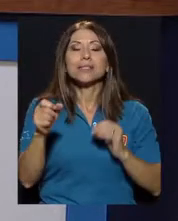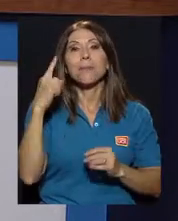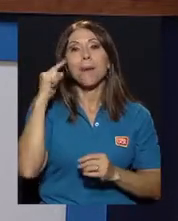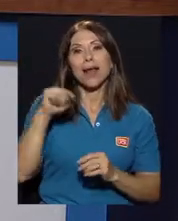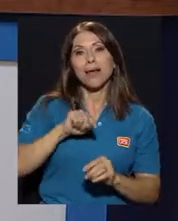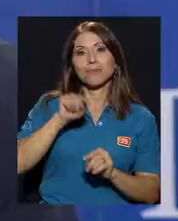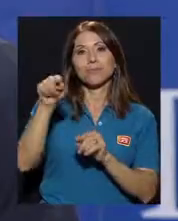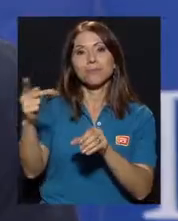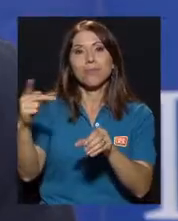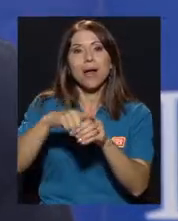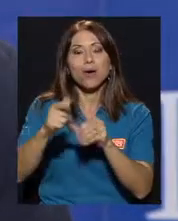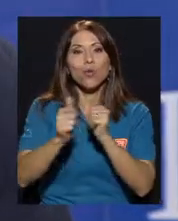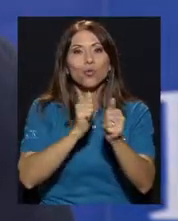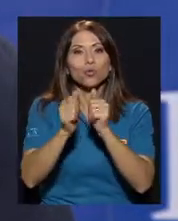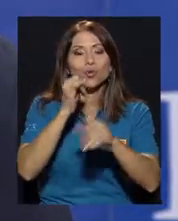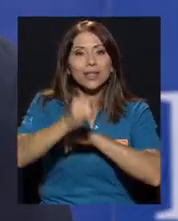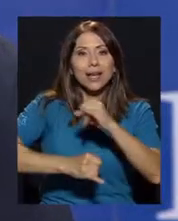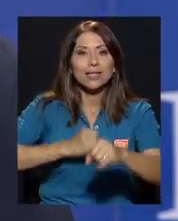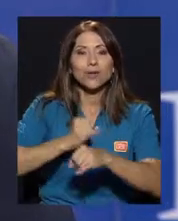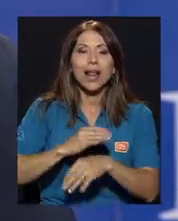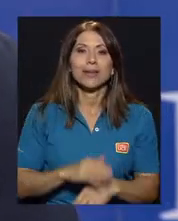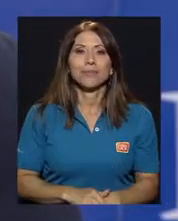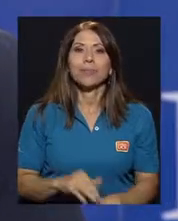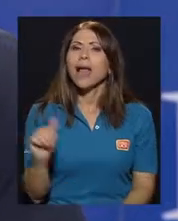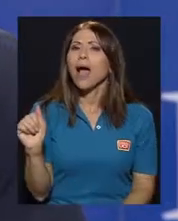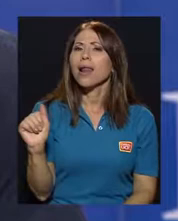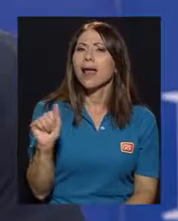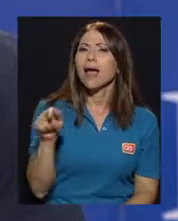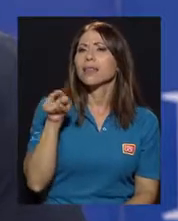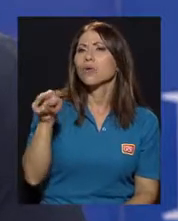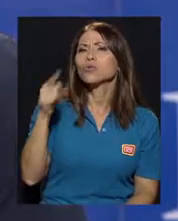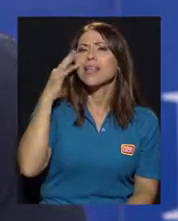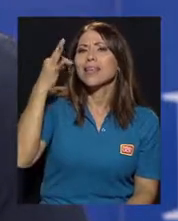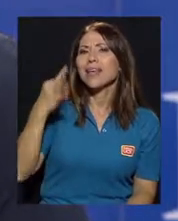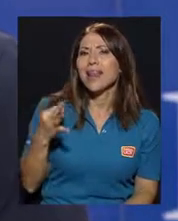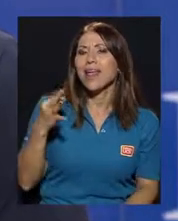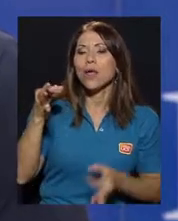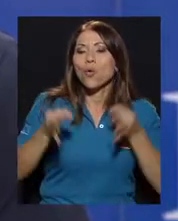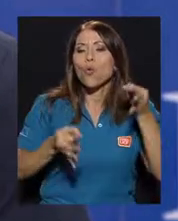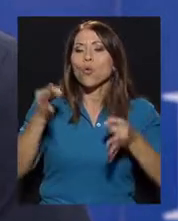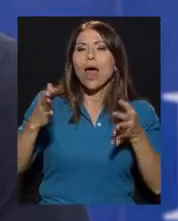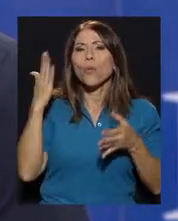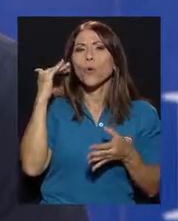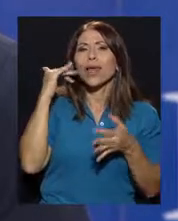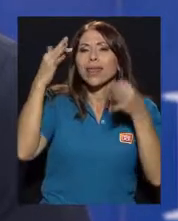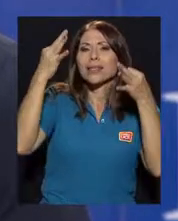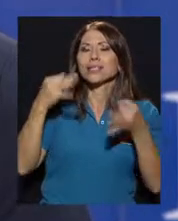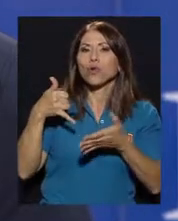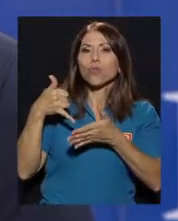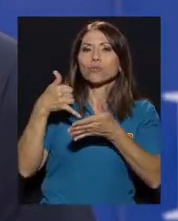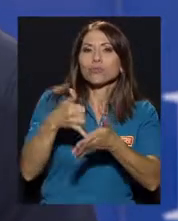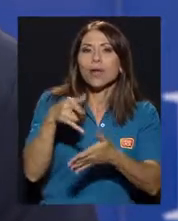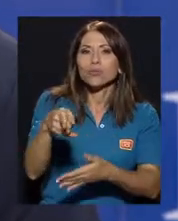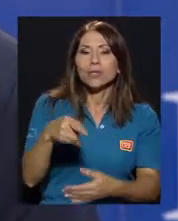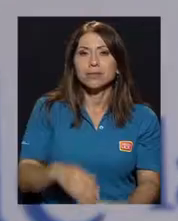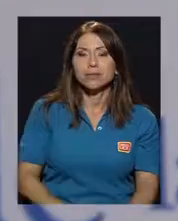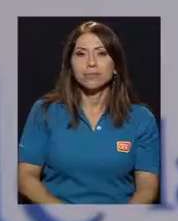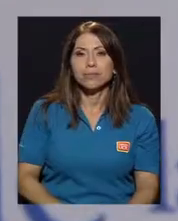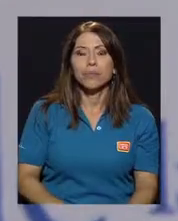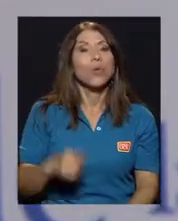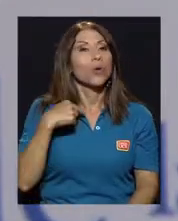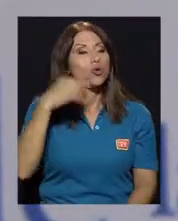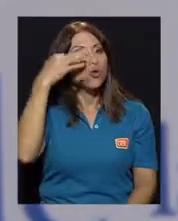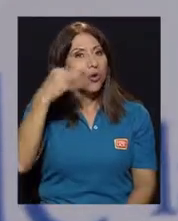alejandro muy brevemente en su criterio qué aspectos cree usted que consideró el jurado para darles esta distinción bueno creo que en